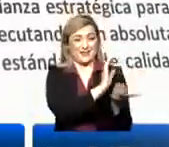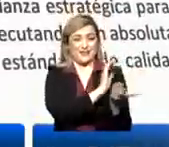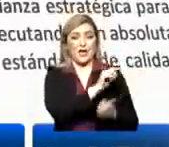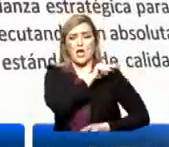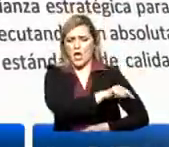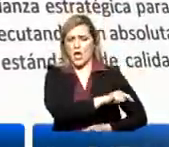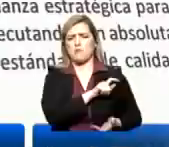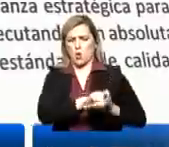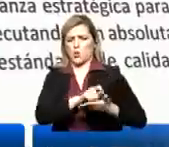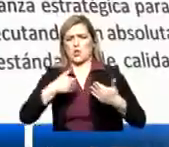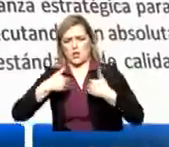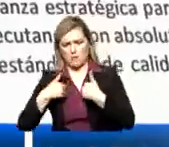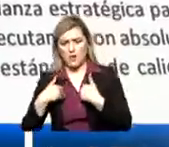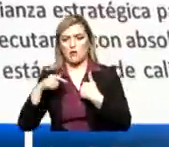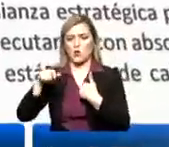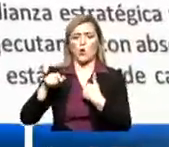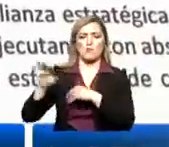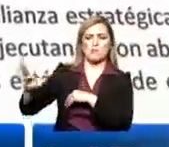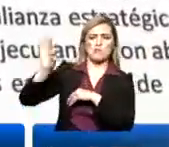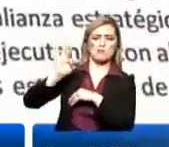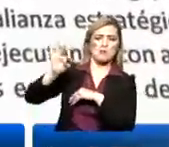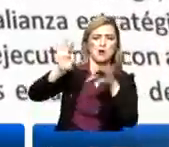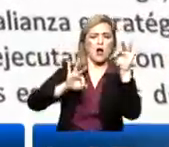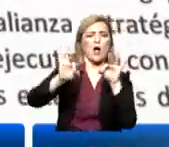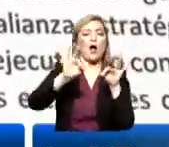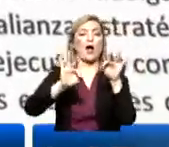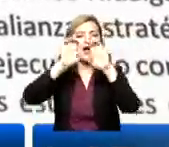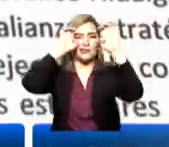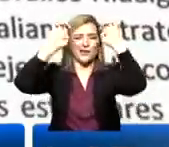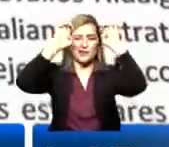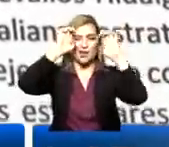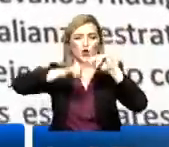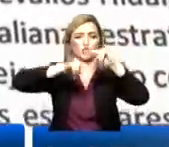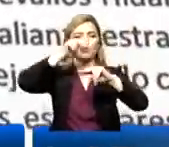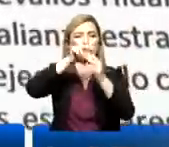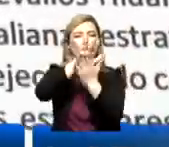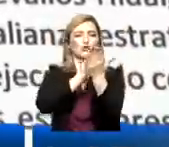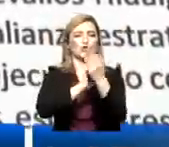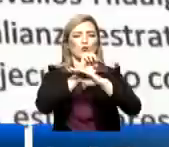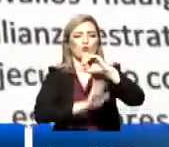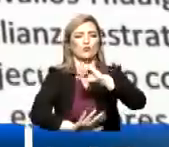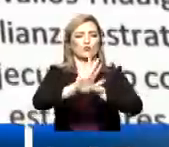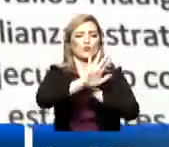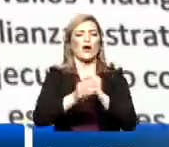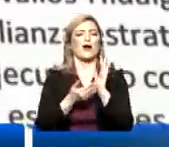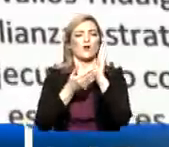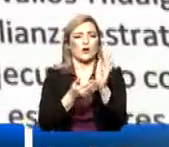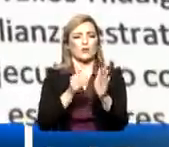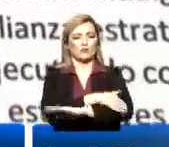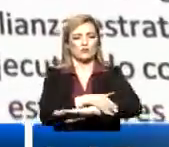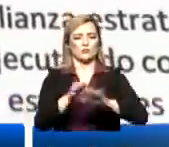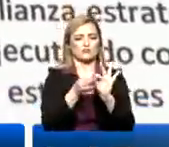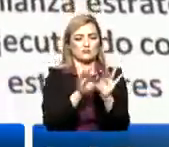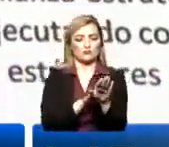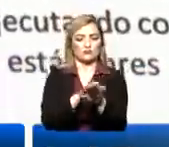aliados estratégicos para ejecutar varios proyectos en el país, entre los cuales contemplan la ejecución de la repavimentación de